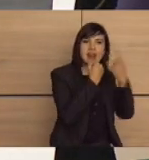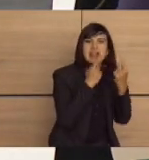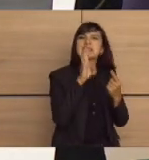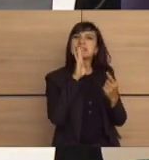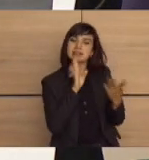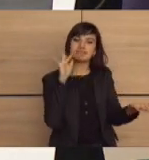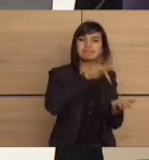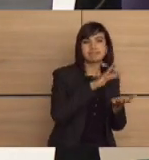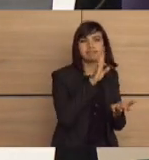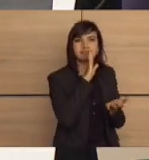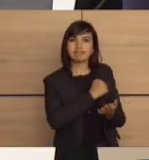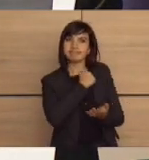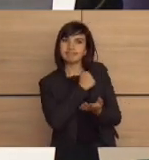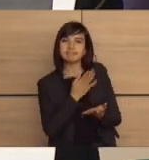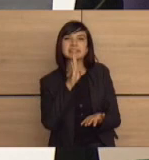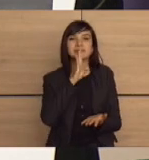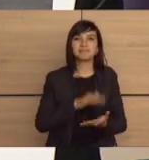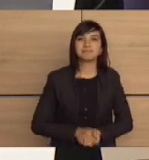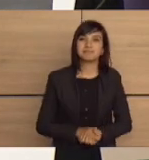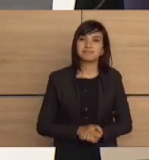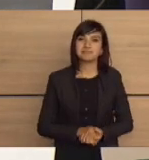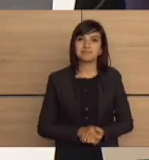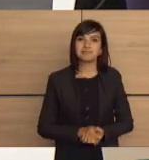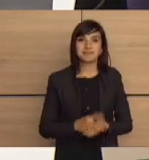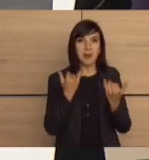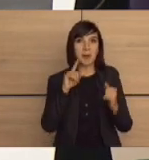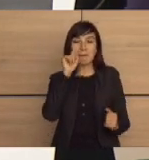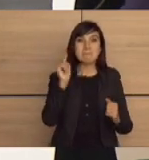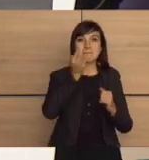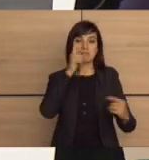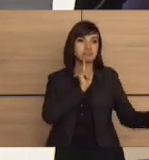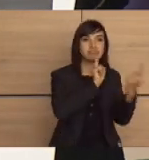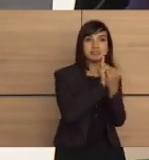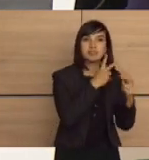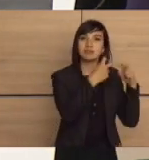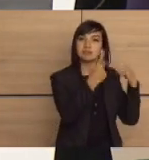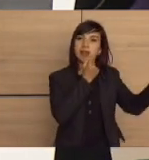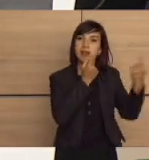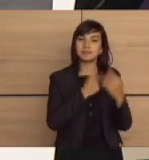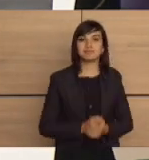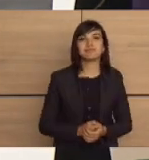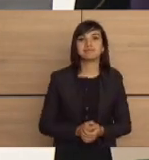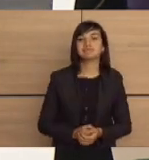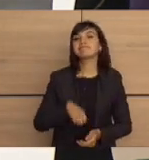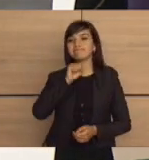este primer conversatorio, en este primer encuentro del foro. Es un gusto invitar al escenario a la